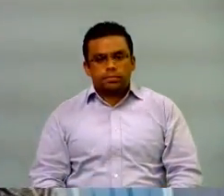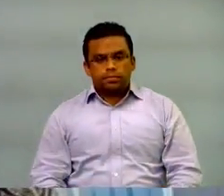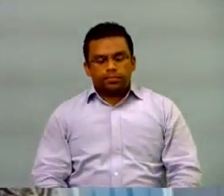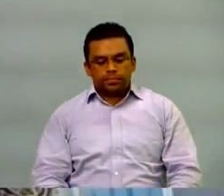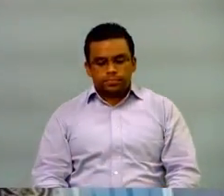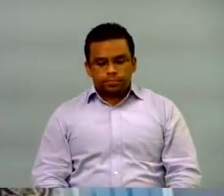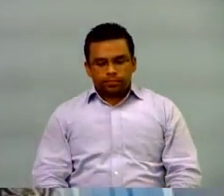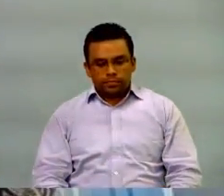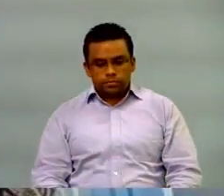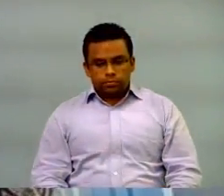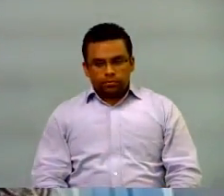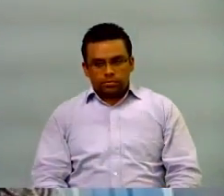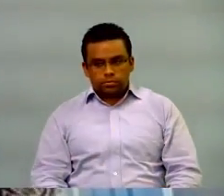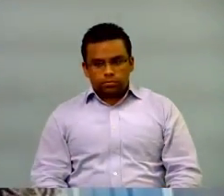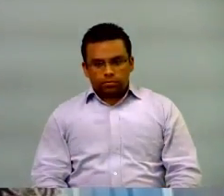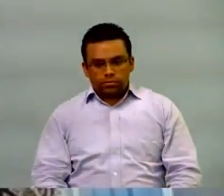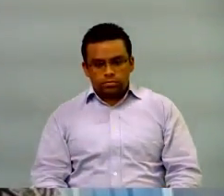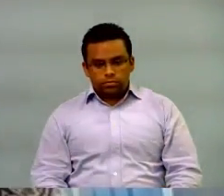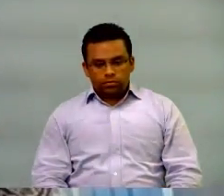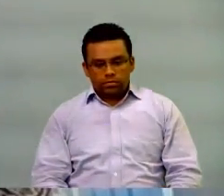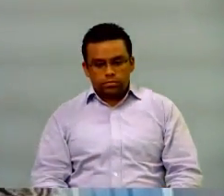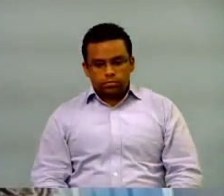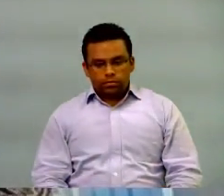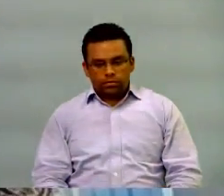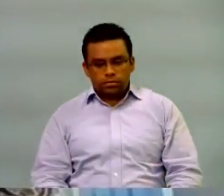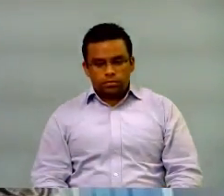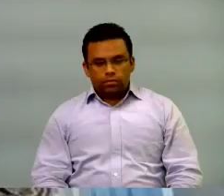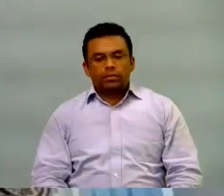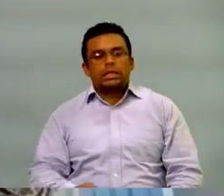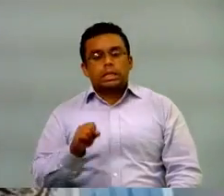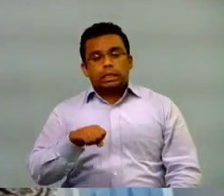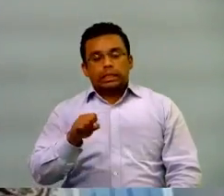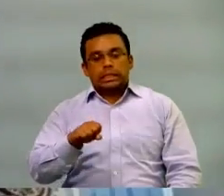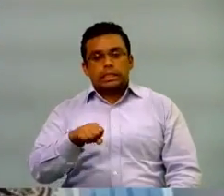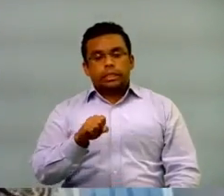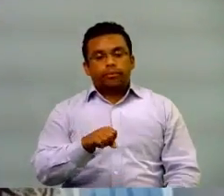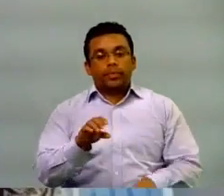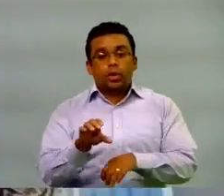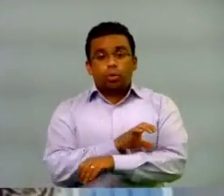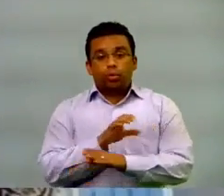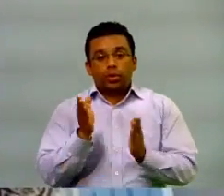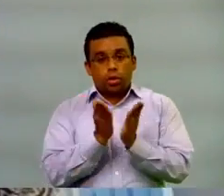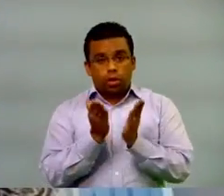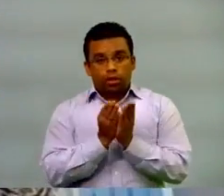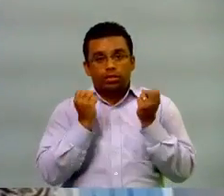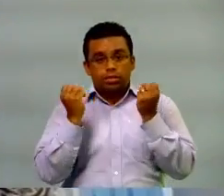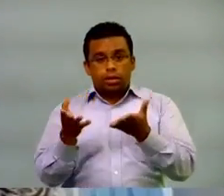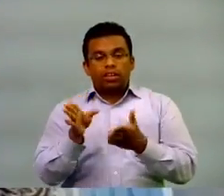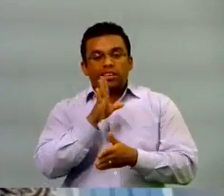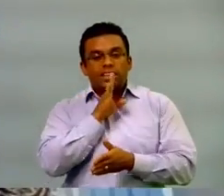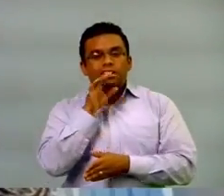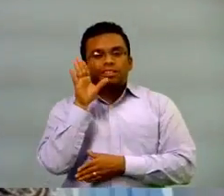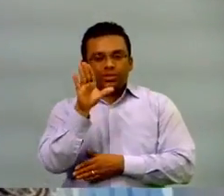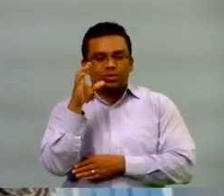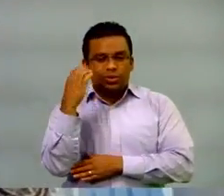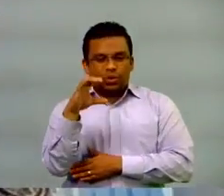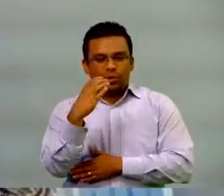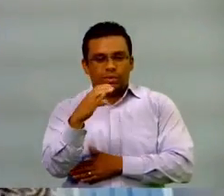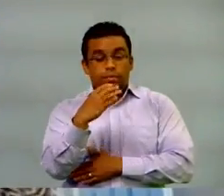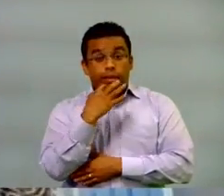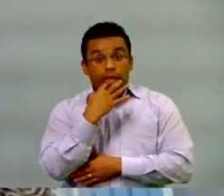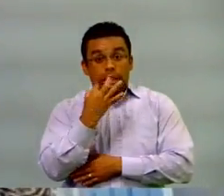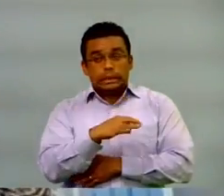Me gustaría compartir la experiencia que hemos desarrollado con Colombia, con Computadores para Educar, porque ha sido una experiencia